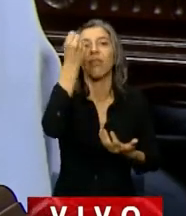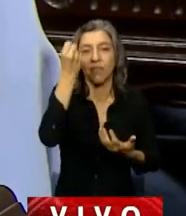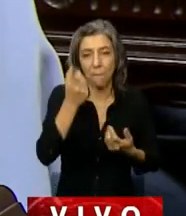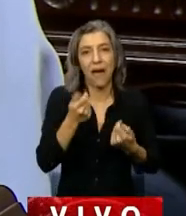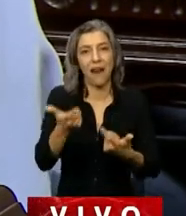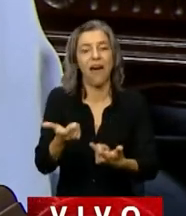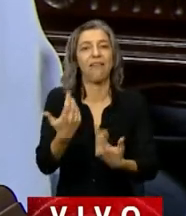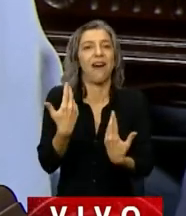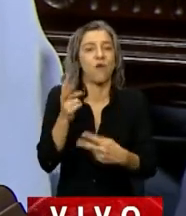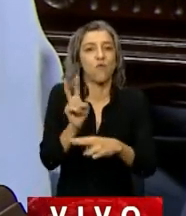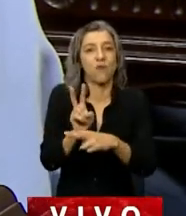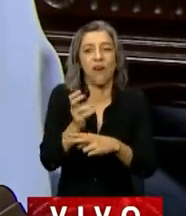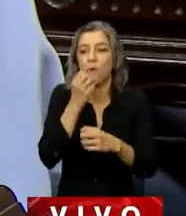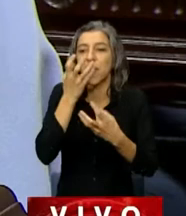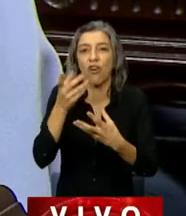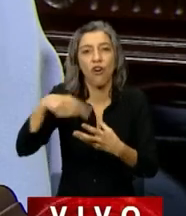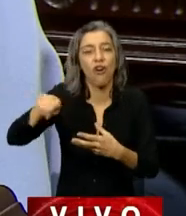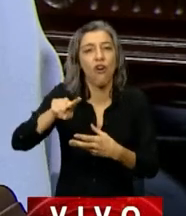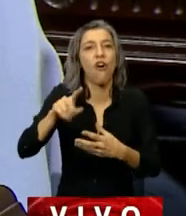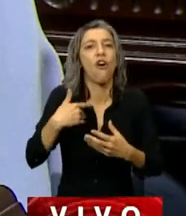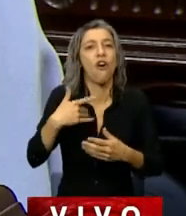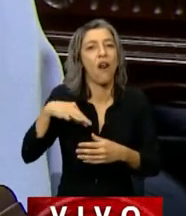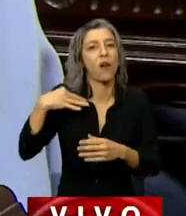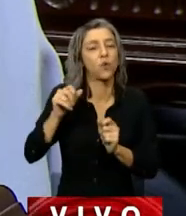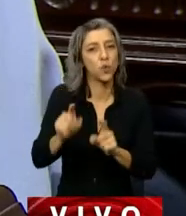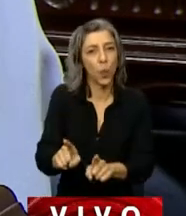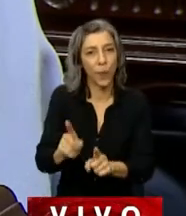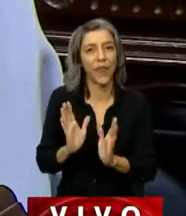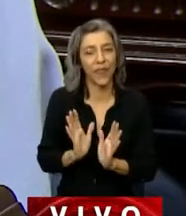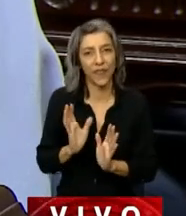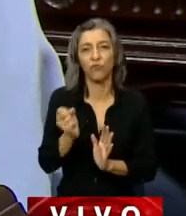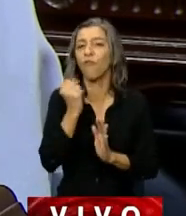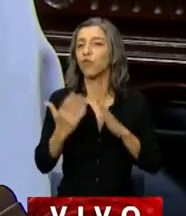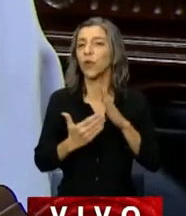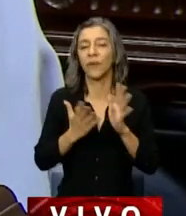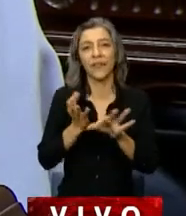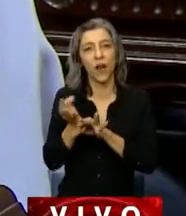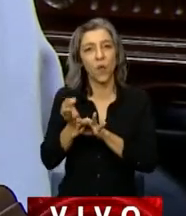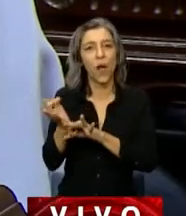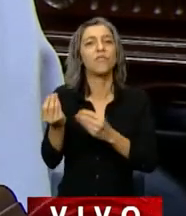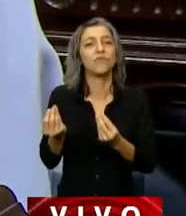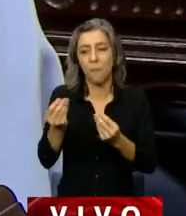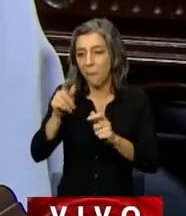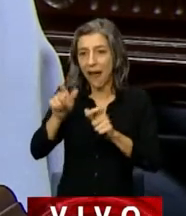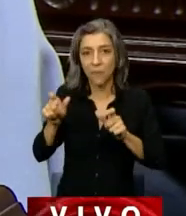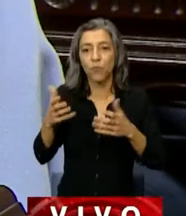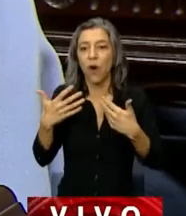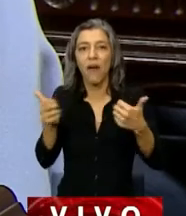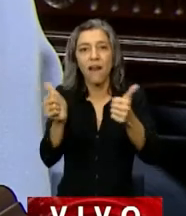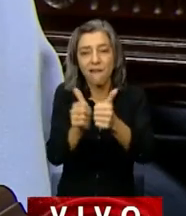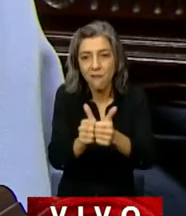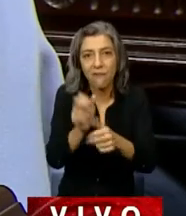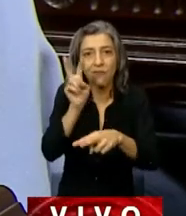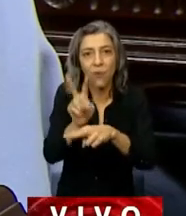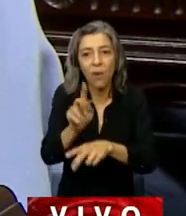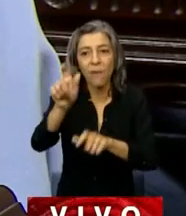cuidado de la comunidad con entrenamiento y educación y preservar la dignidad de las personas enfermas,